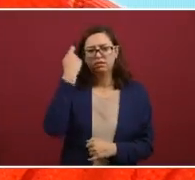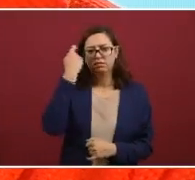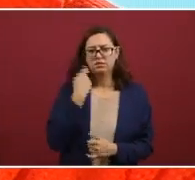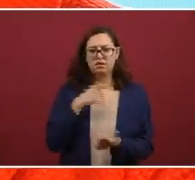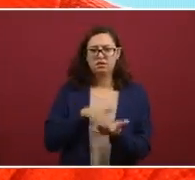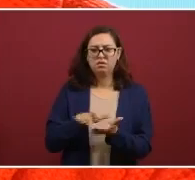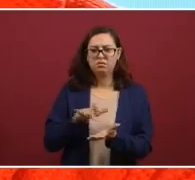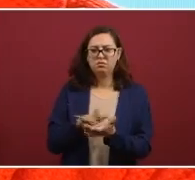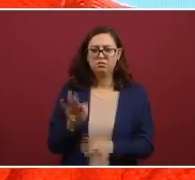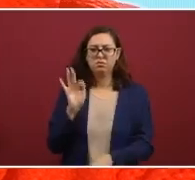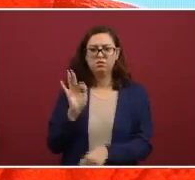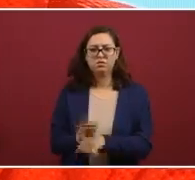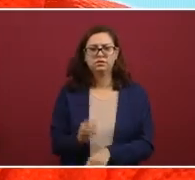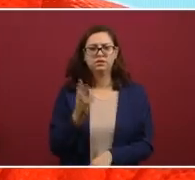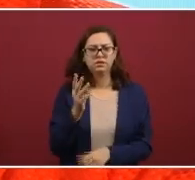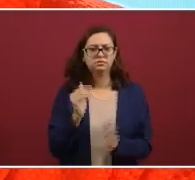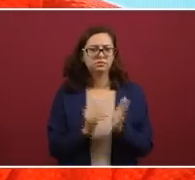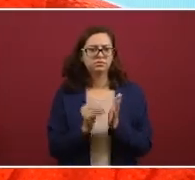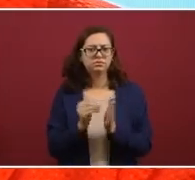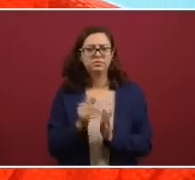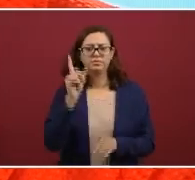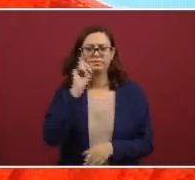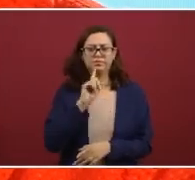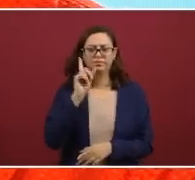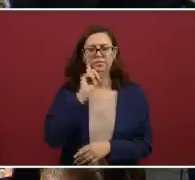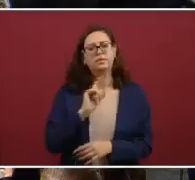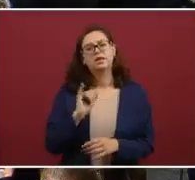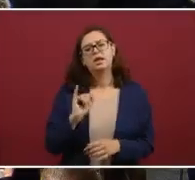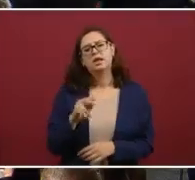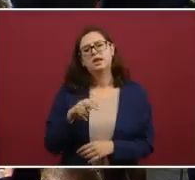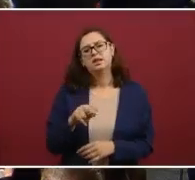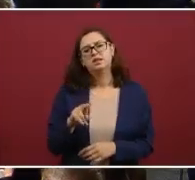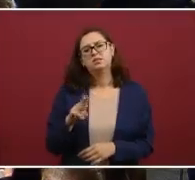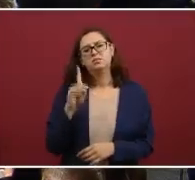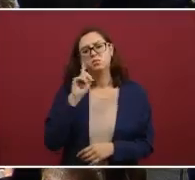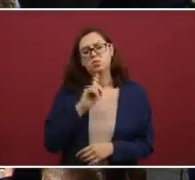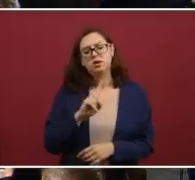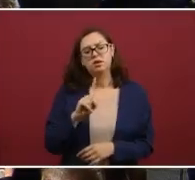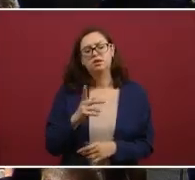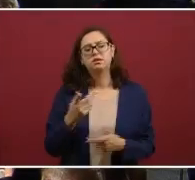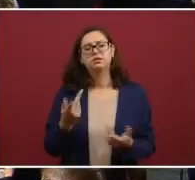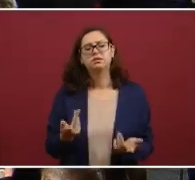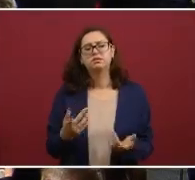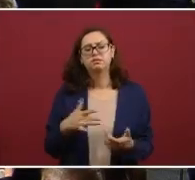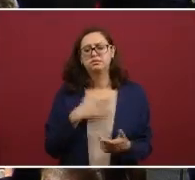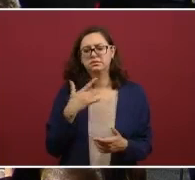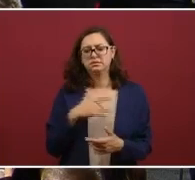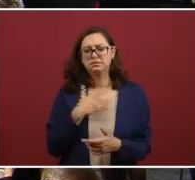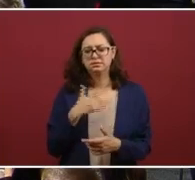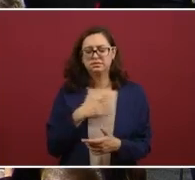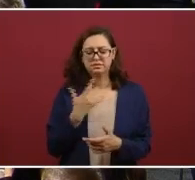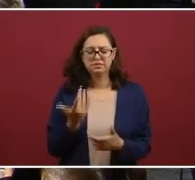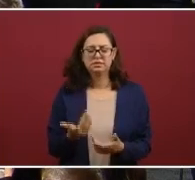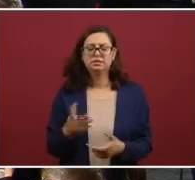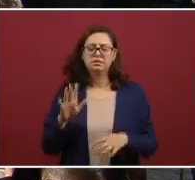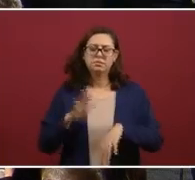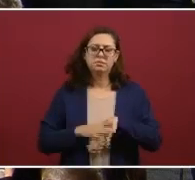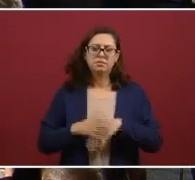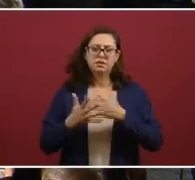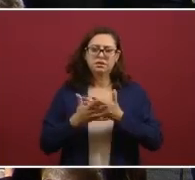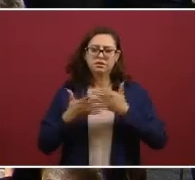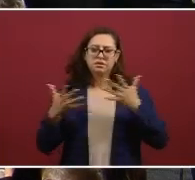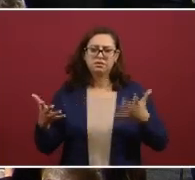millones de mujeres. El Instituto Nacional de las Mujeres trabaja para que todo el gobierno amplíe las oportunidades de